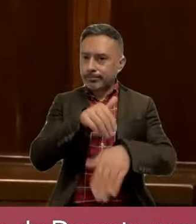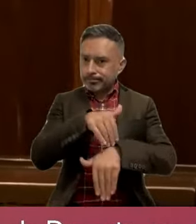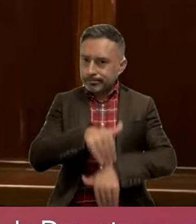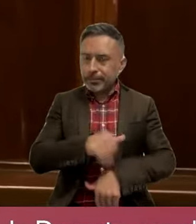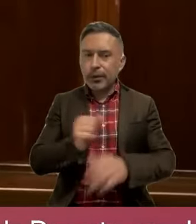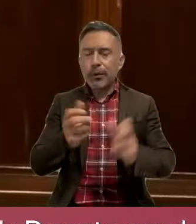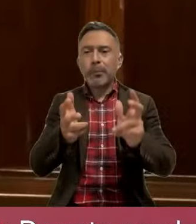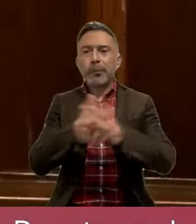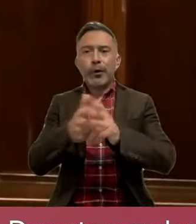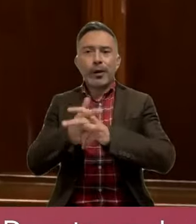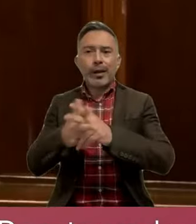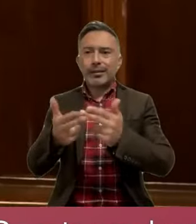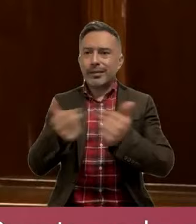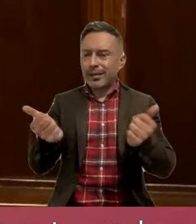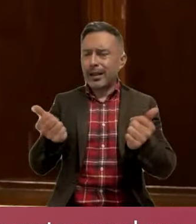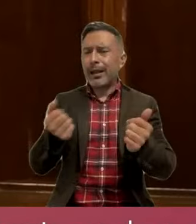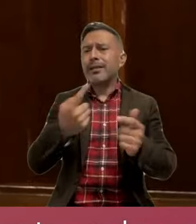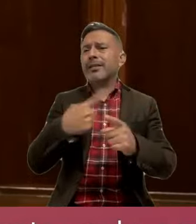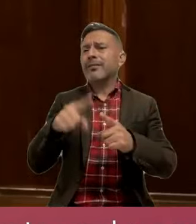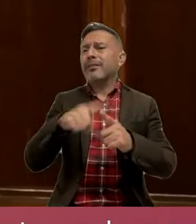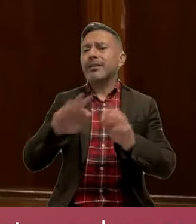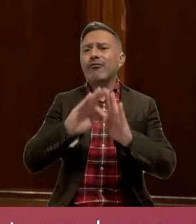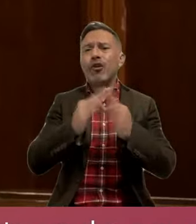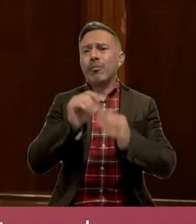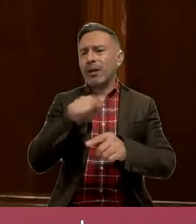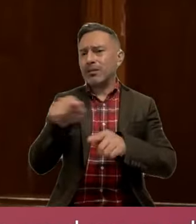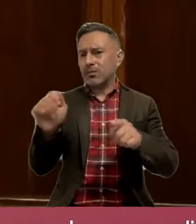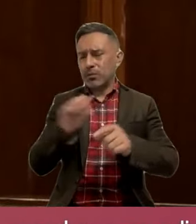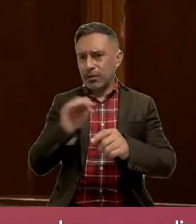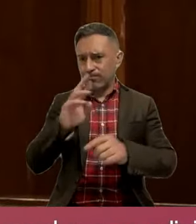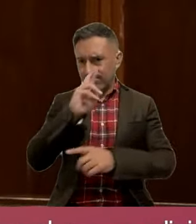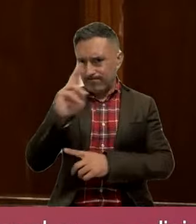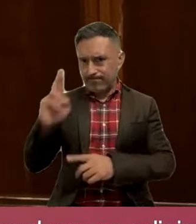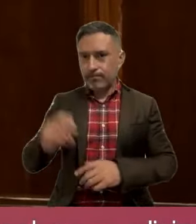cualquiera de sus manifestaciones.